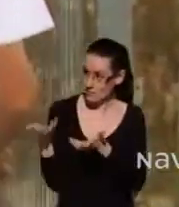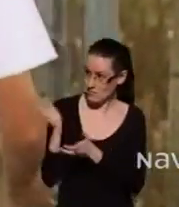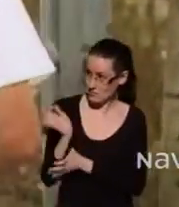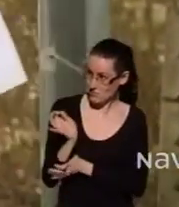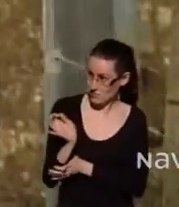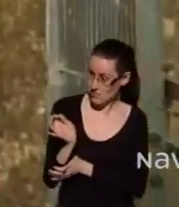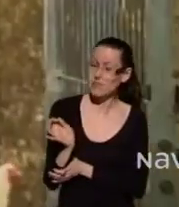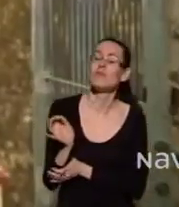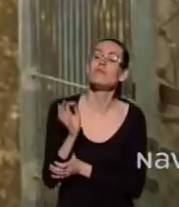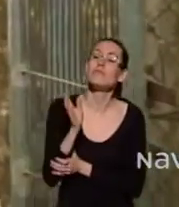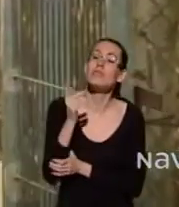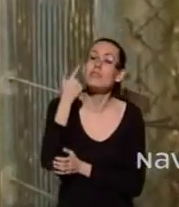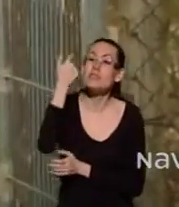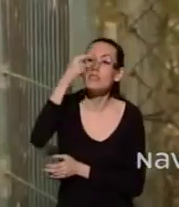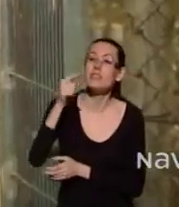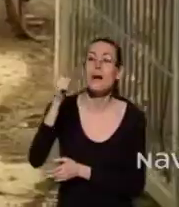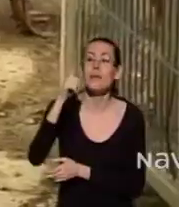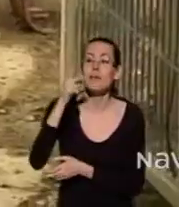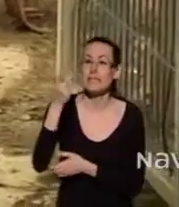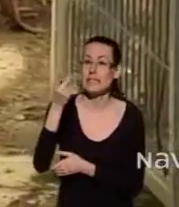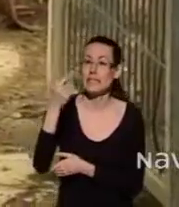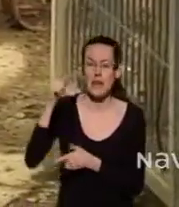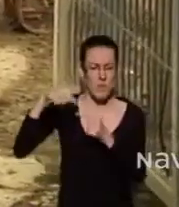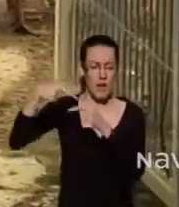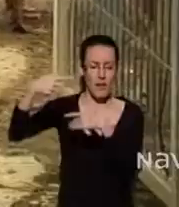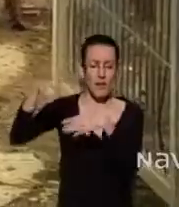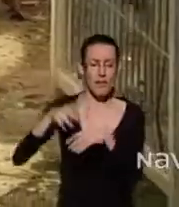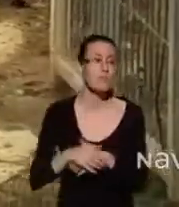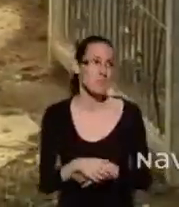mi cuenta, como siempre. Vale. Adiós.